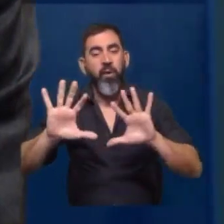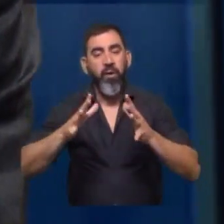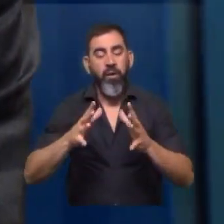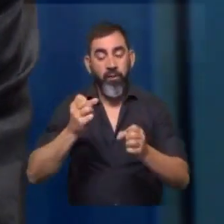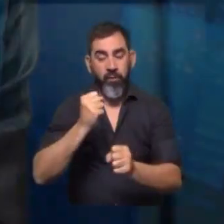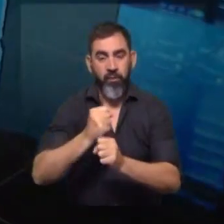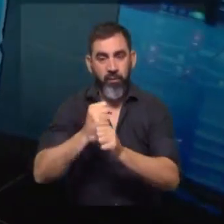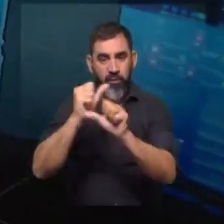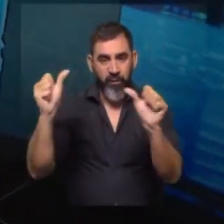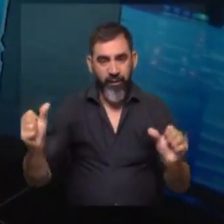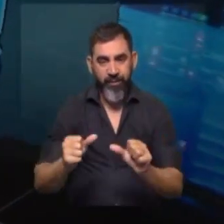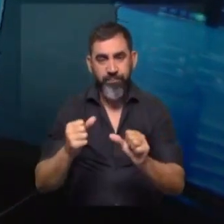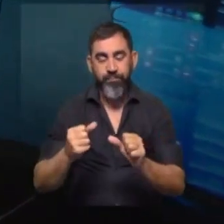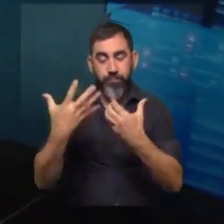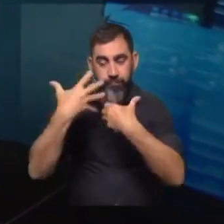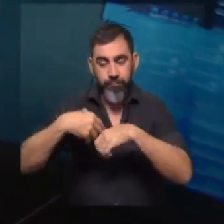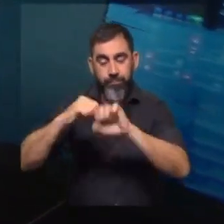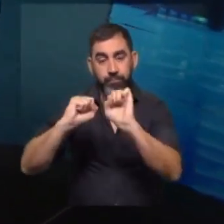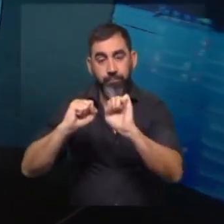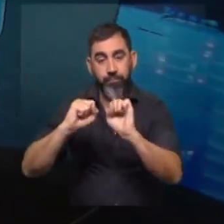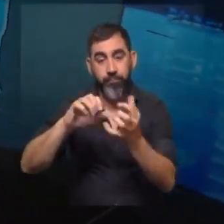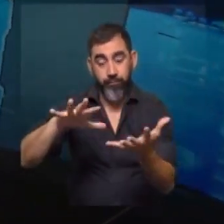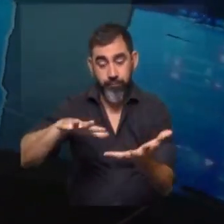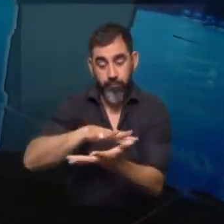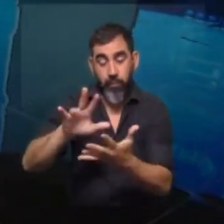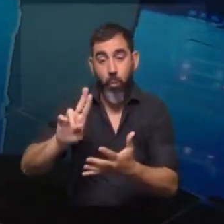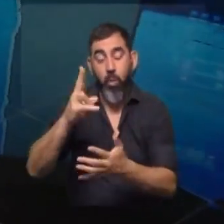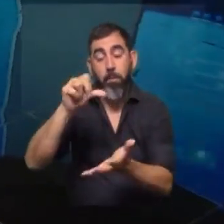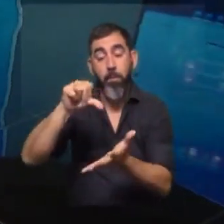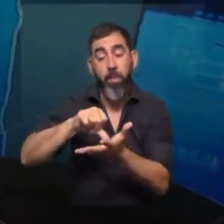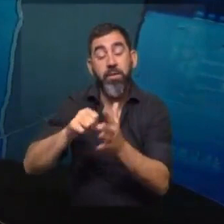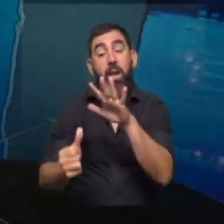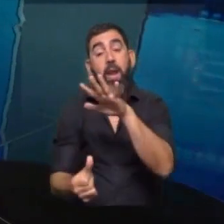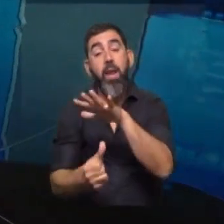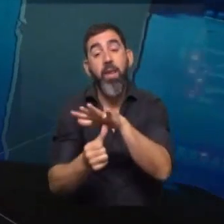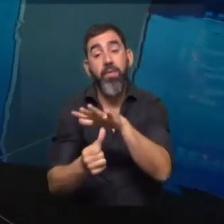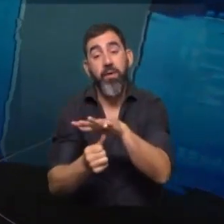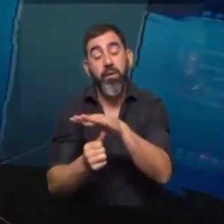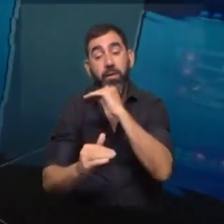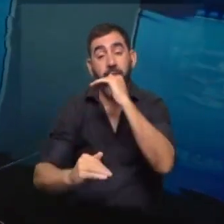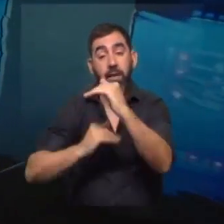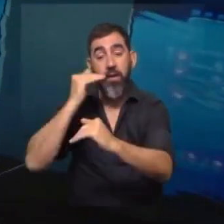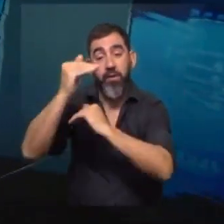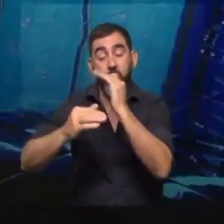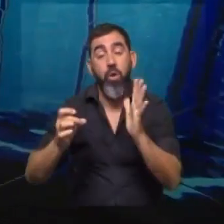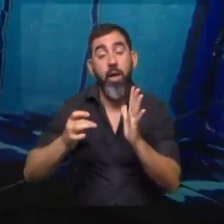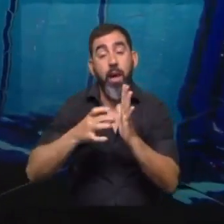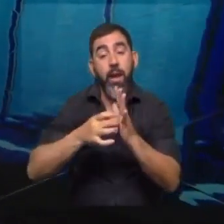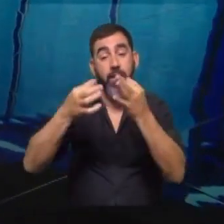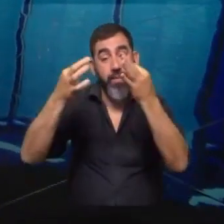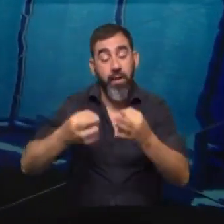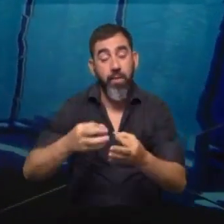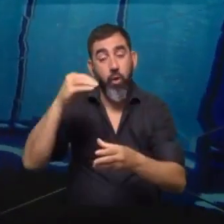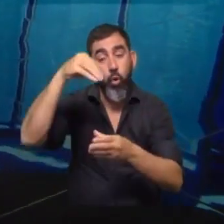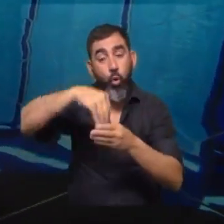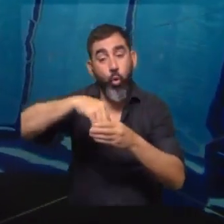GitHub y identificamos que dentro de la región Uruguay es el país que lidera en materia de desarrollos y calidad de los